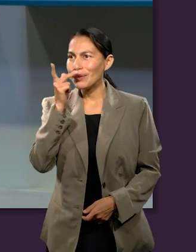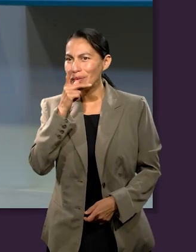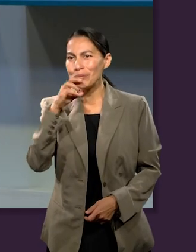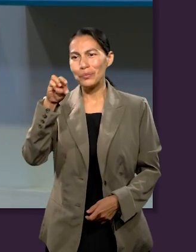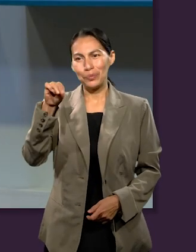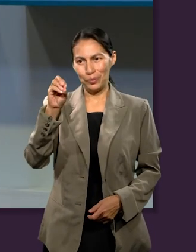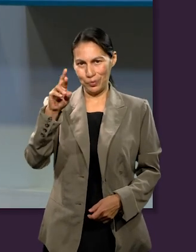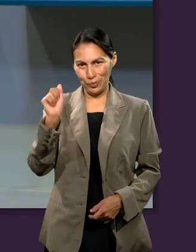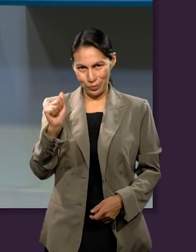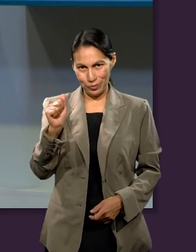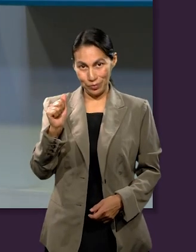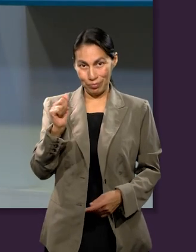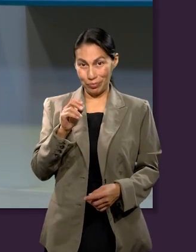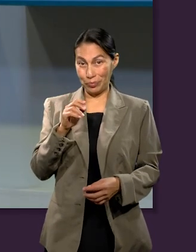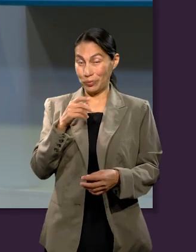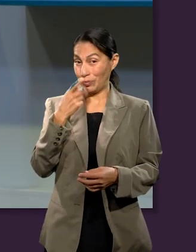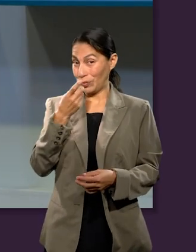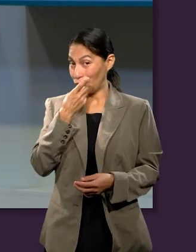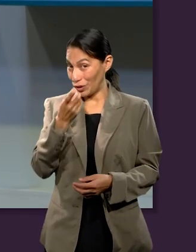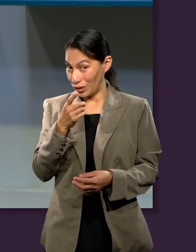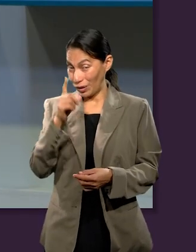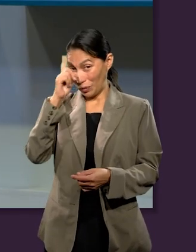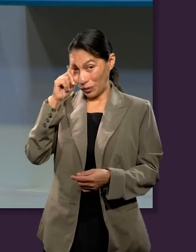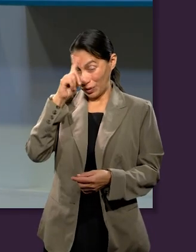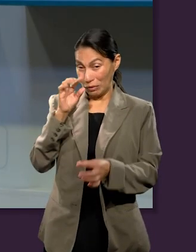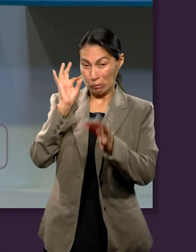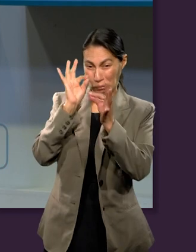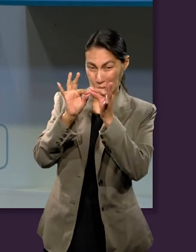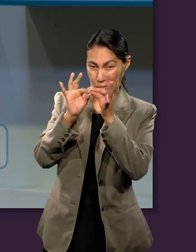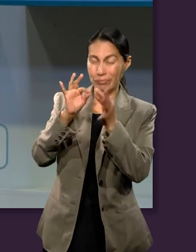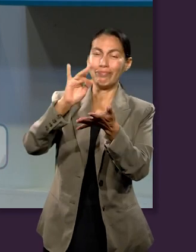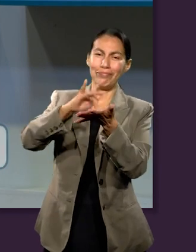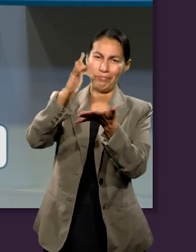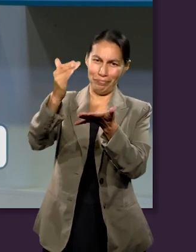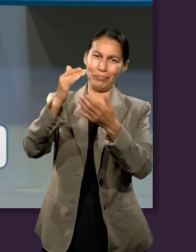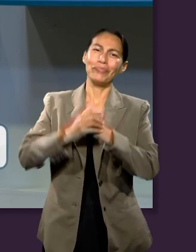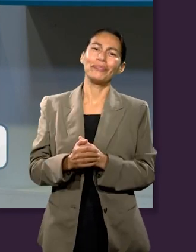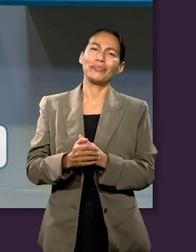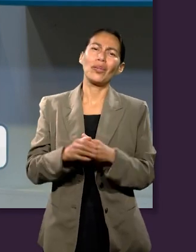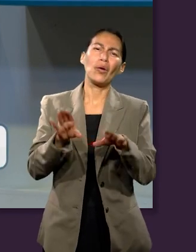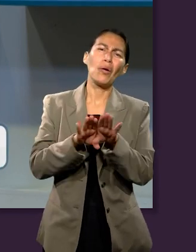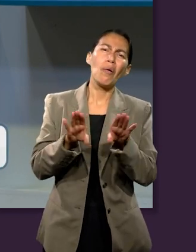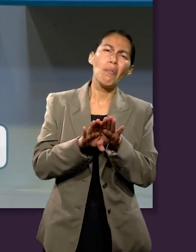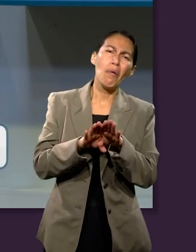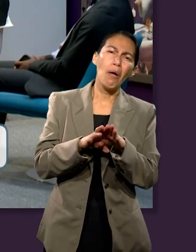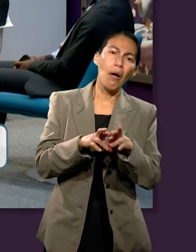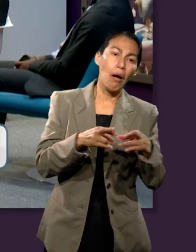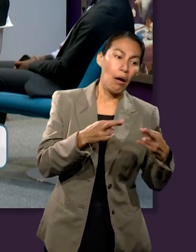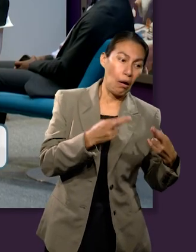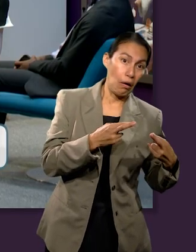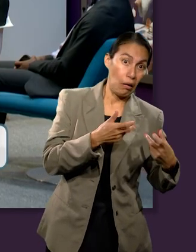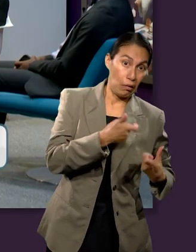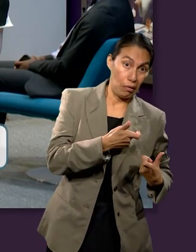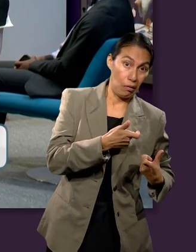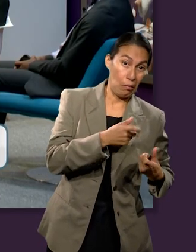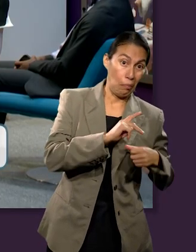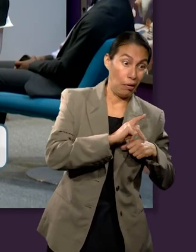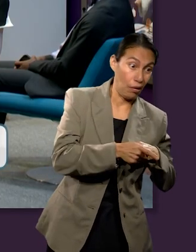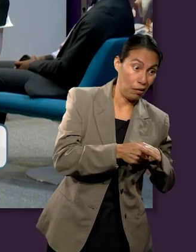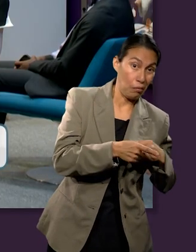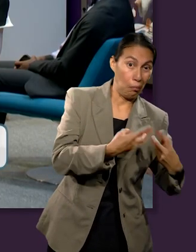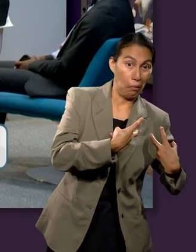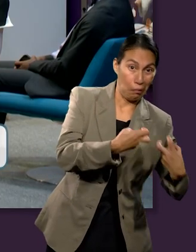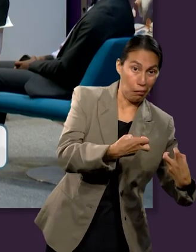damos gracias al pastor Mora por su atinado comentario y consejo acerca de la riquezas los peligros